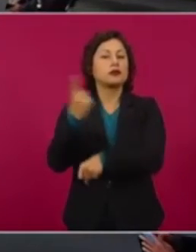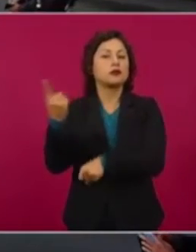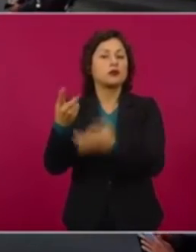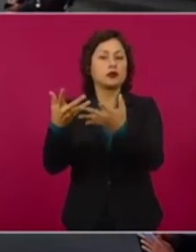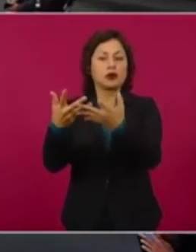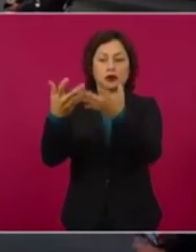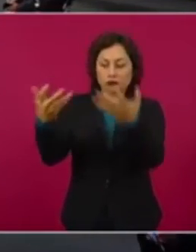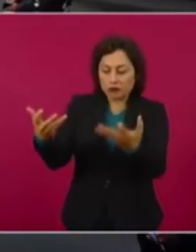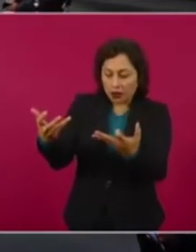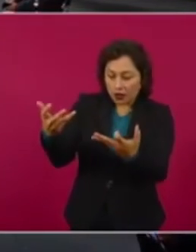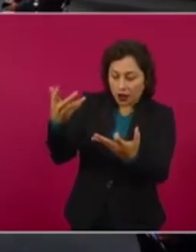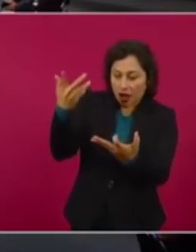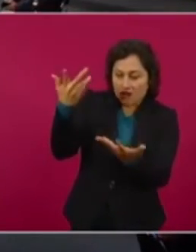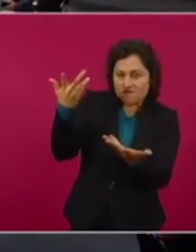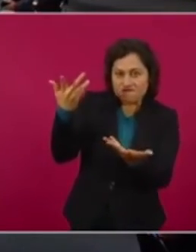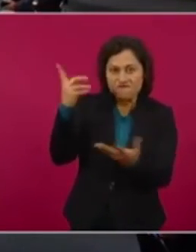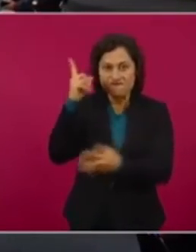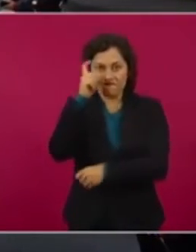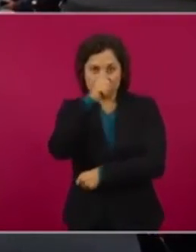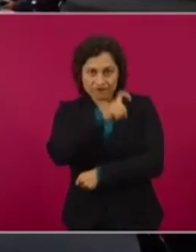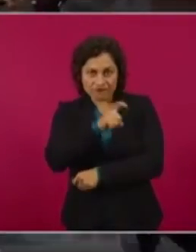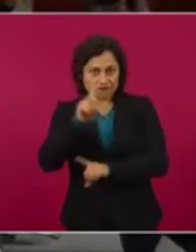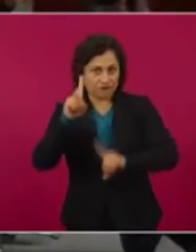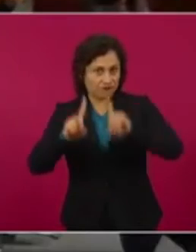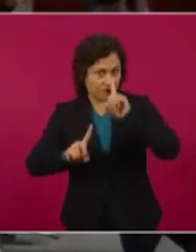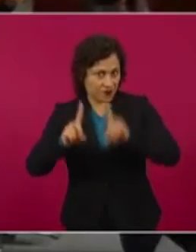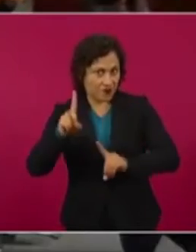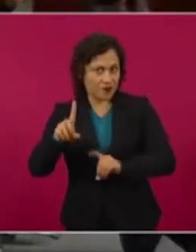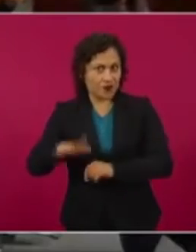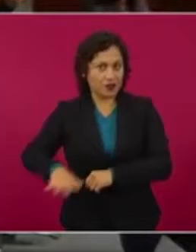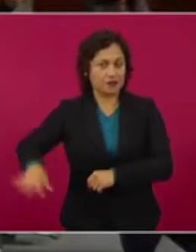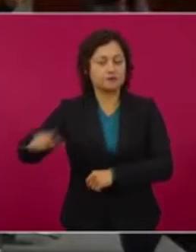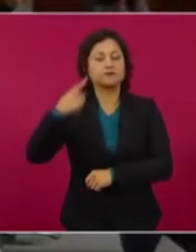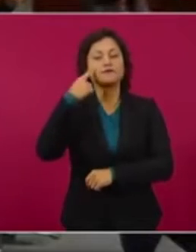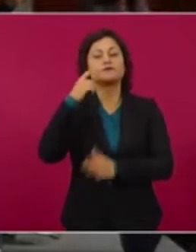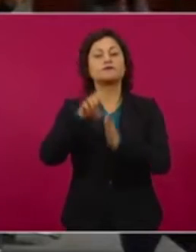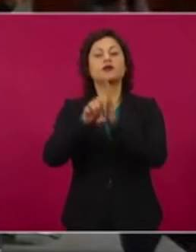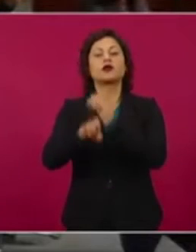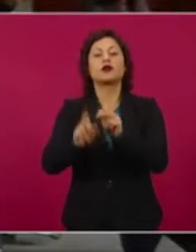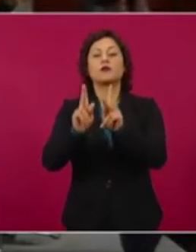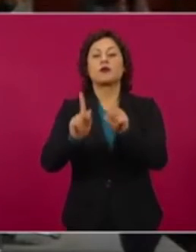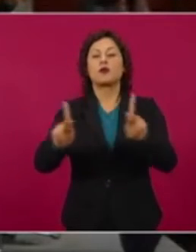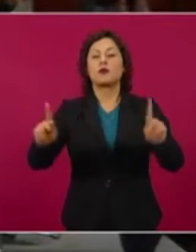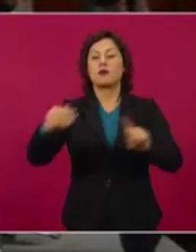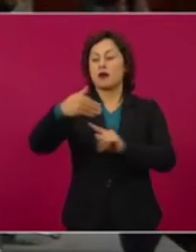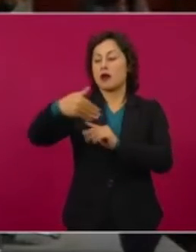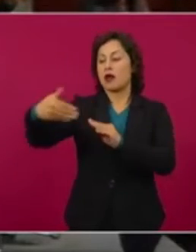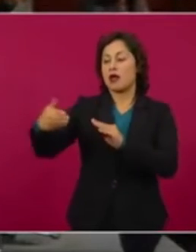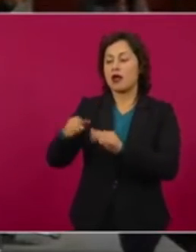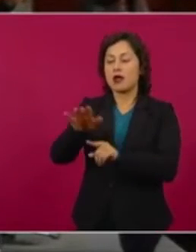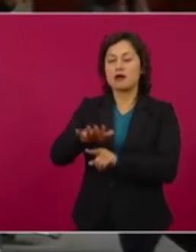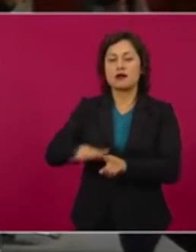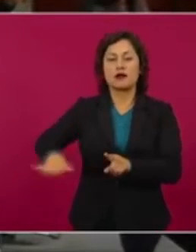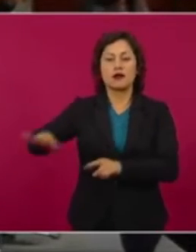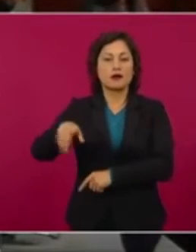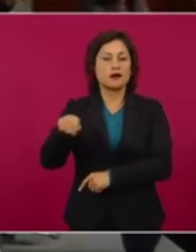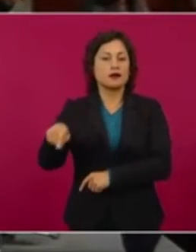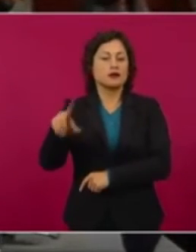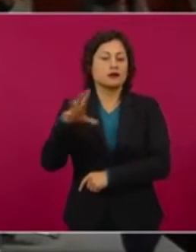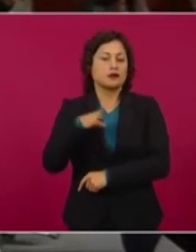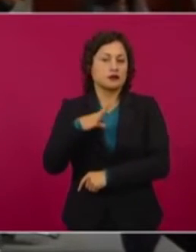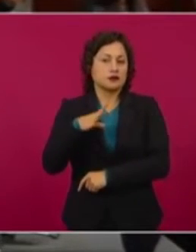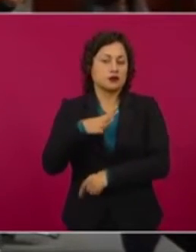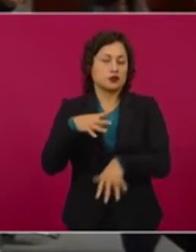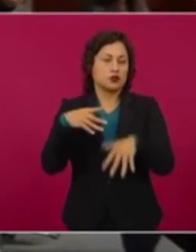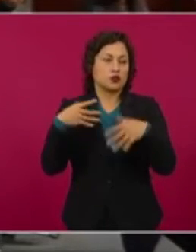tierras. El caso de la franja de la costa, pues ha sido una situación